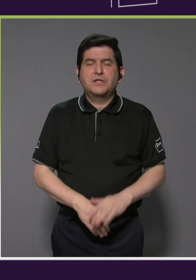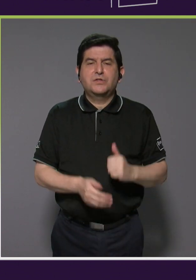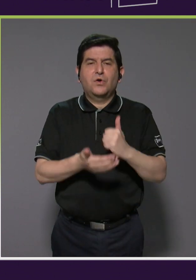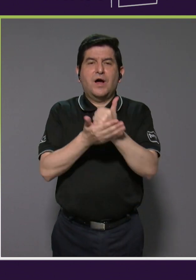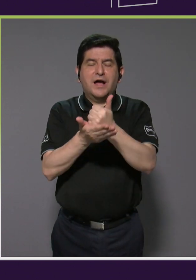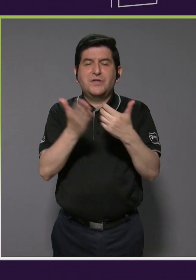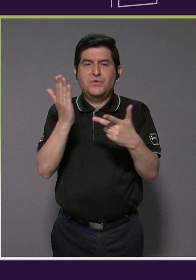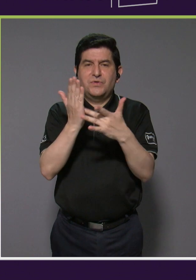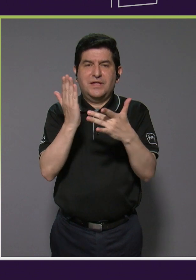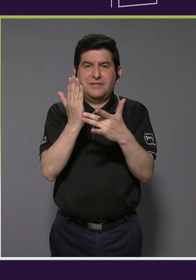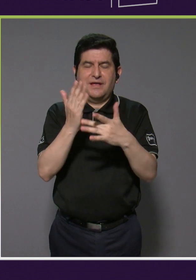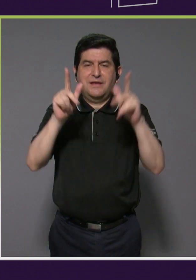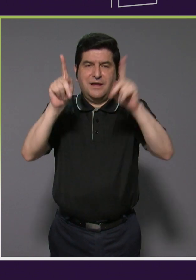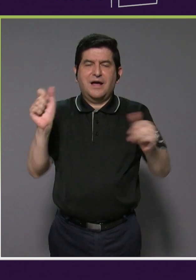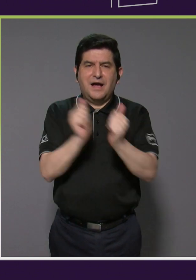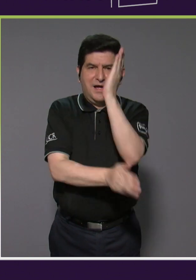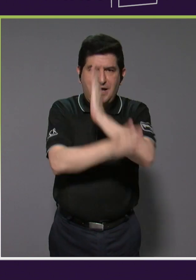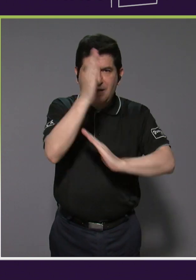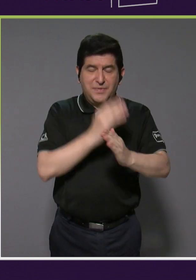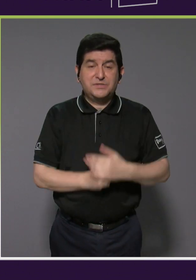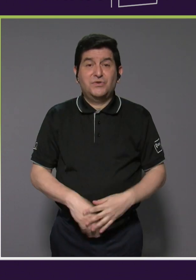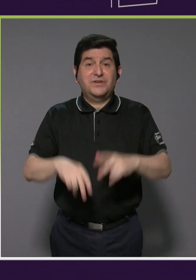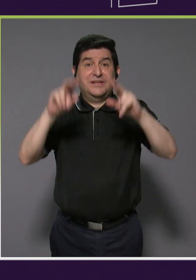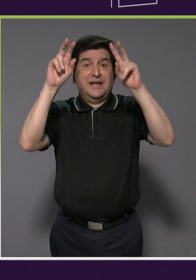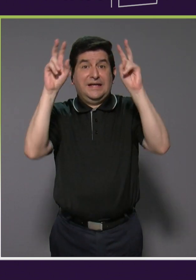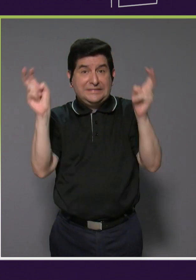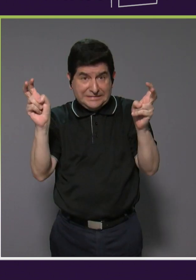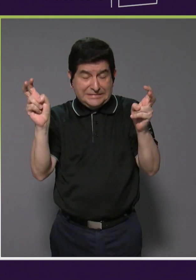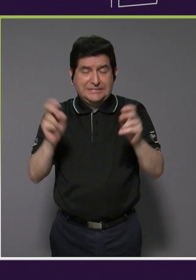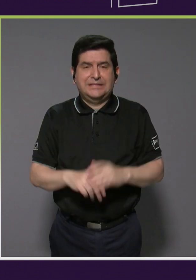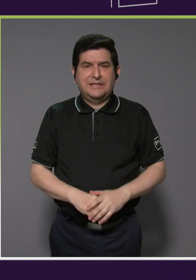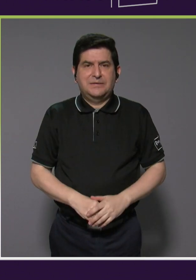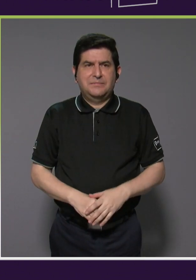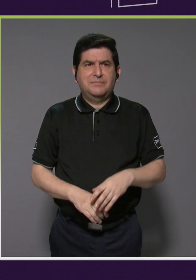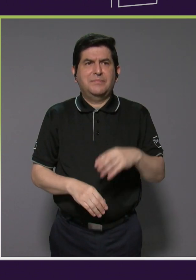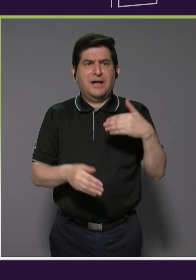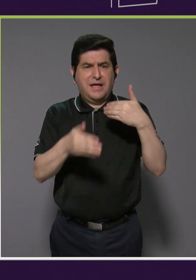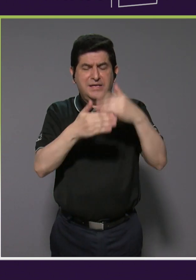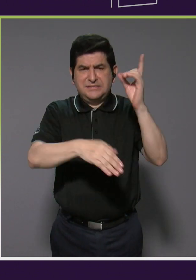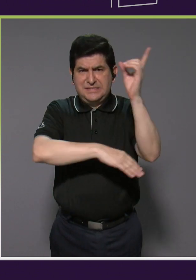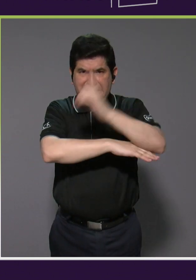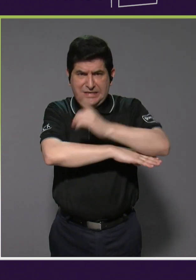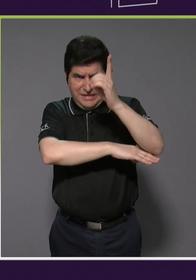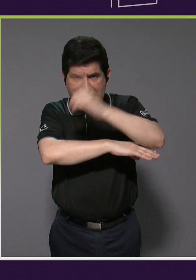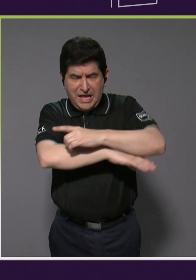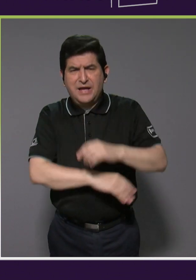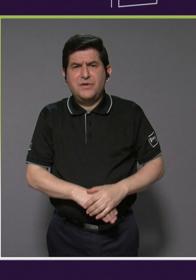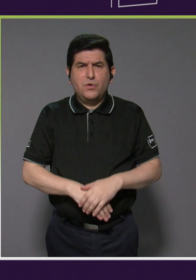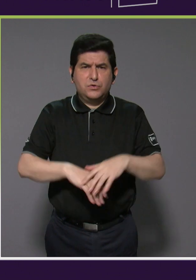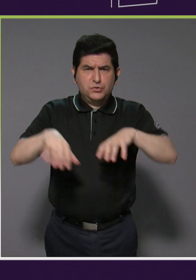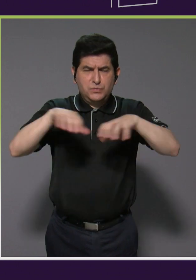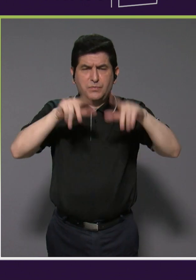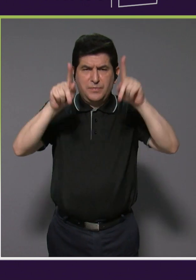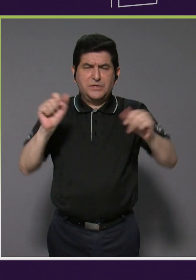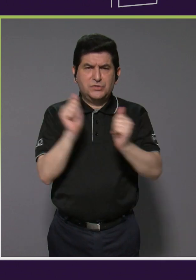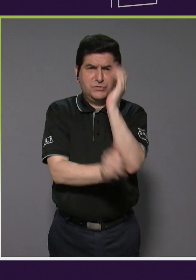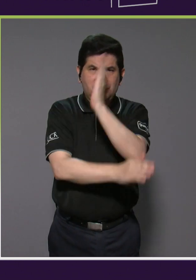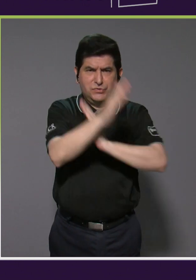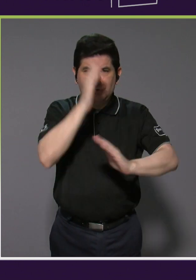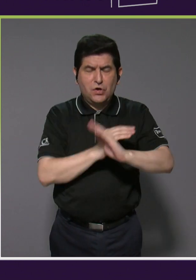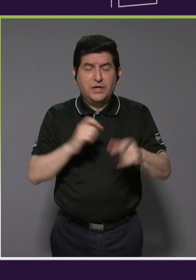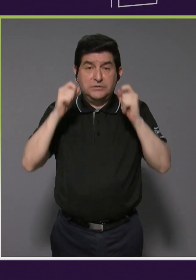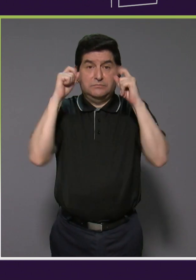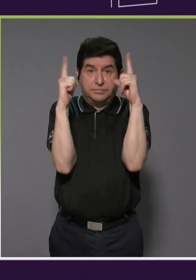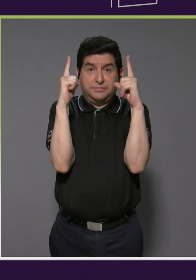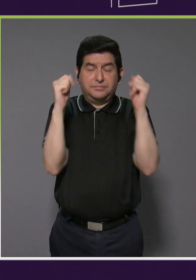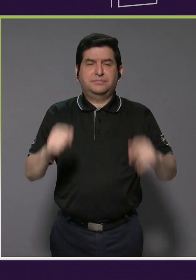técnicas para personas con discapacidad, que ha sido tema en los días recientes, ¿verdad?, y que tiene al movimiento de personas con discapacidad en